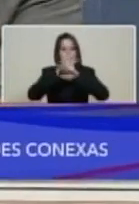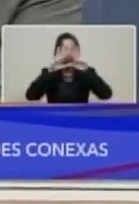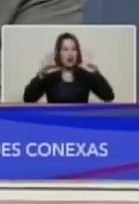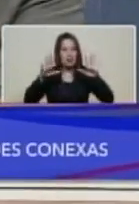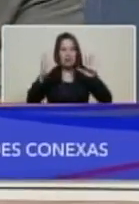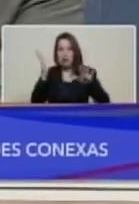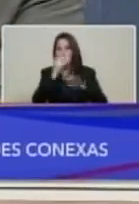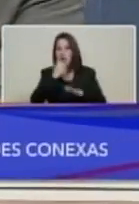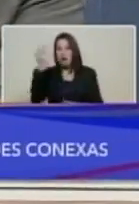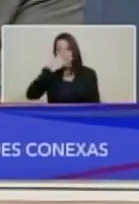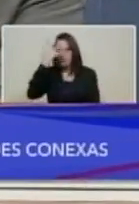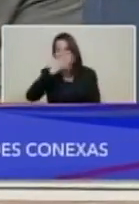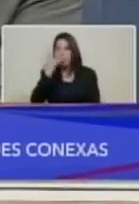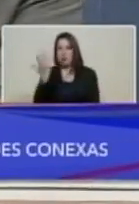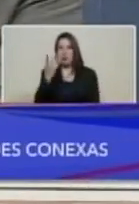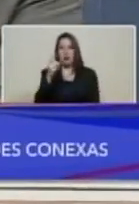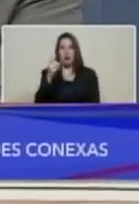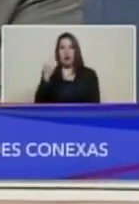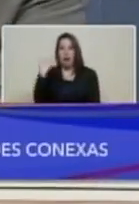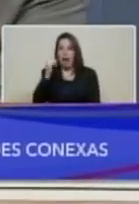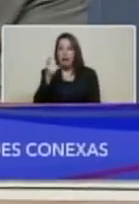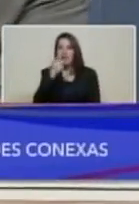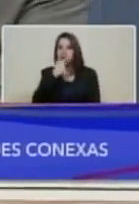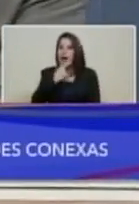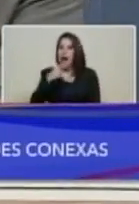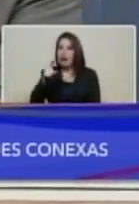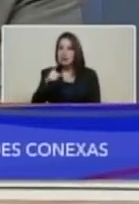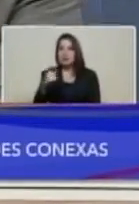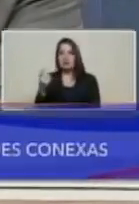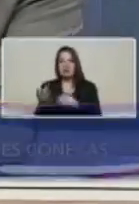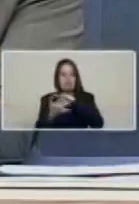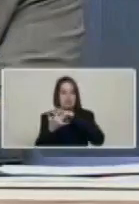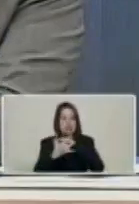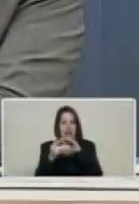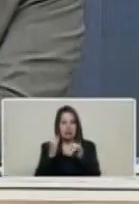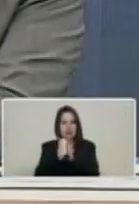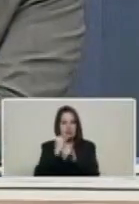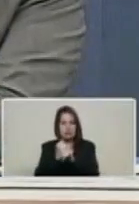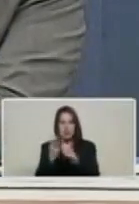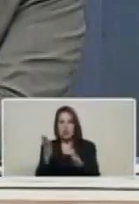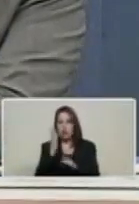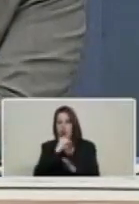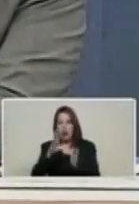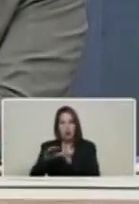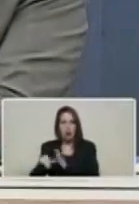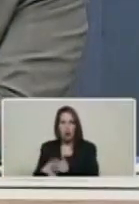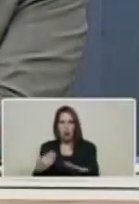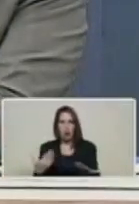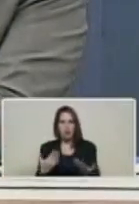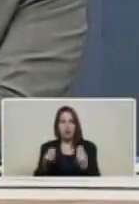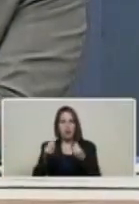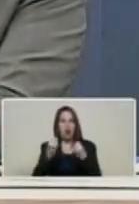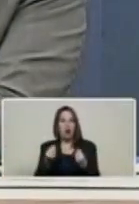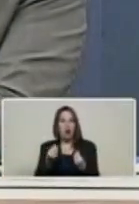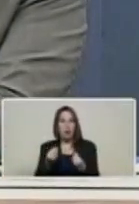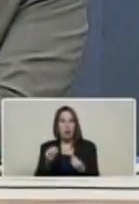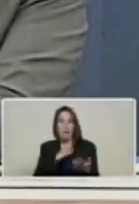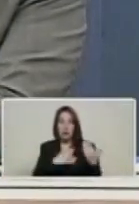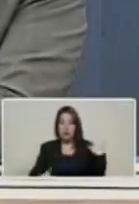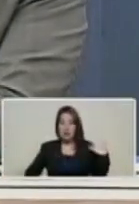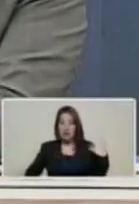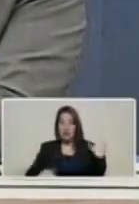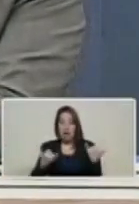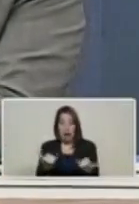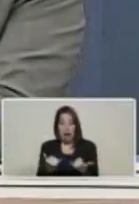ningún tipo de presión o especulación que se pueda utilizar sencillamente con un enter presidente podemos en